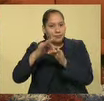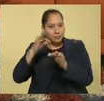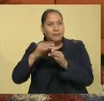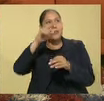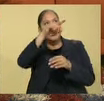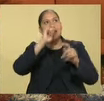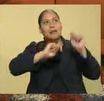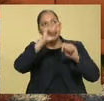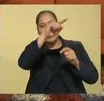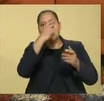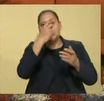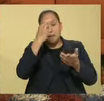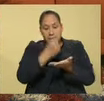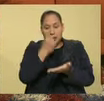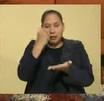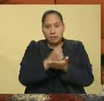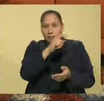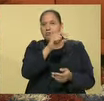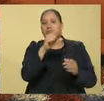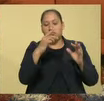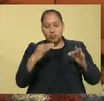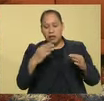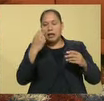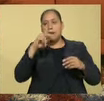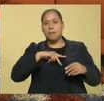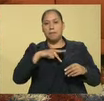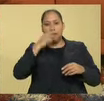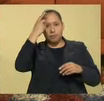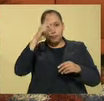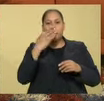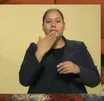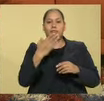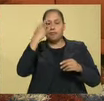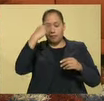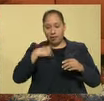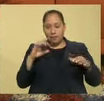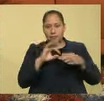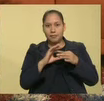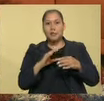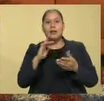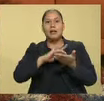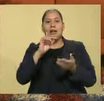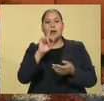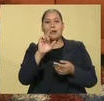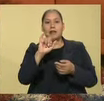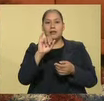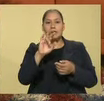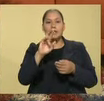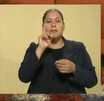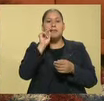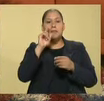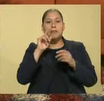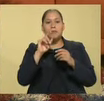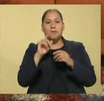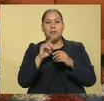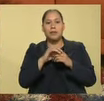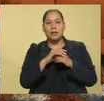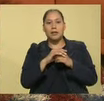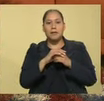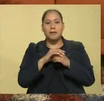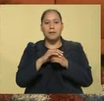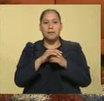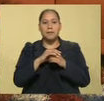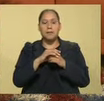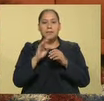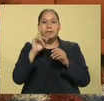ahí con esa marca porque es la que les corresponde. Perfecto, pues muchas gracias, Desi. Mañana nos vas a traer lentes, Carolina Herrera. Mañana